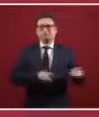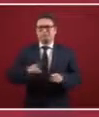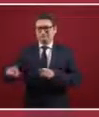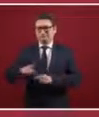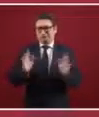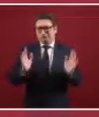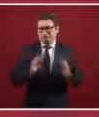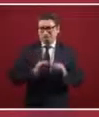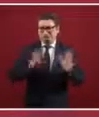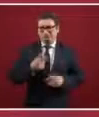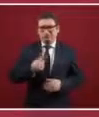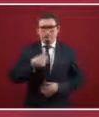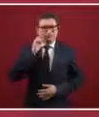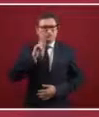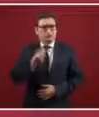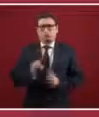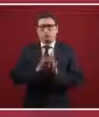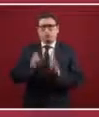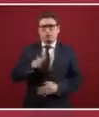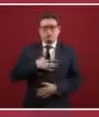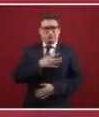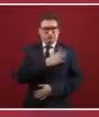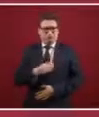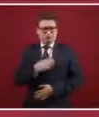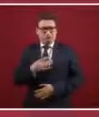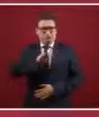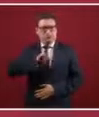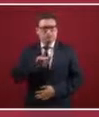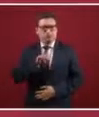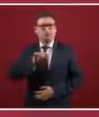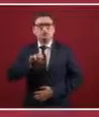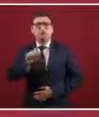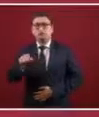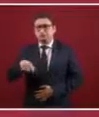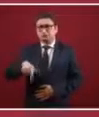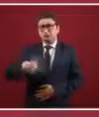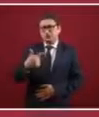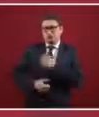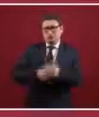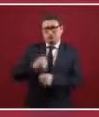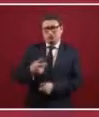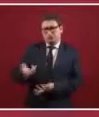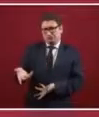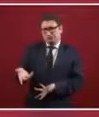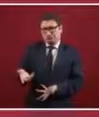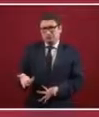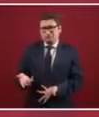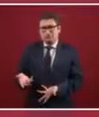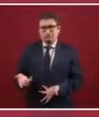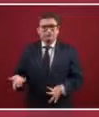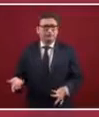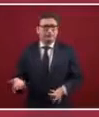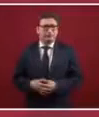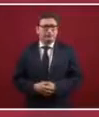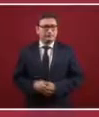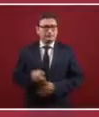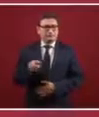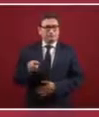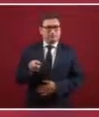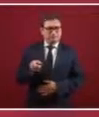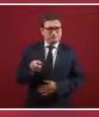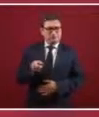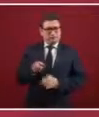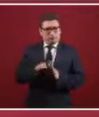yo lo veo con mi hijo Jesús, tiene 12 años, y si no